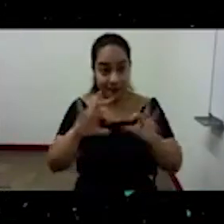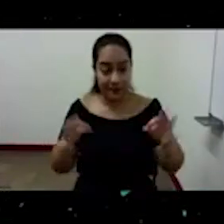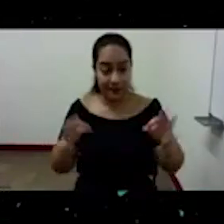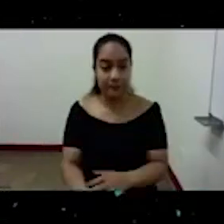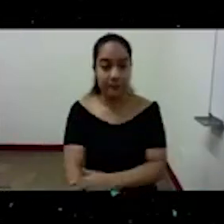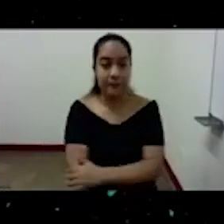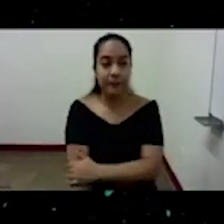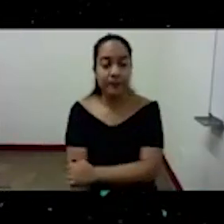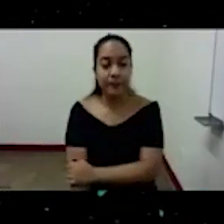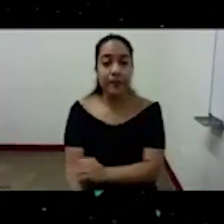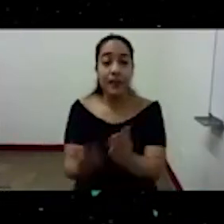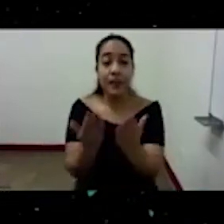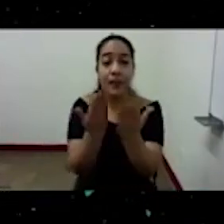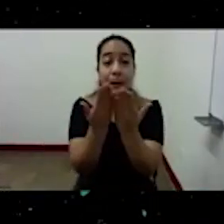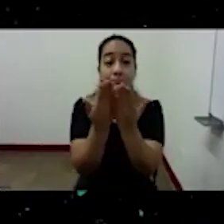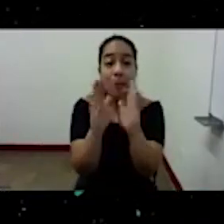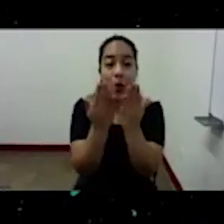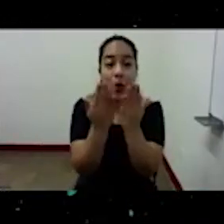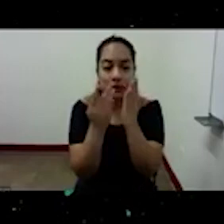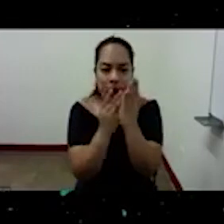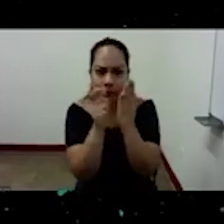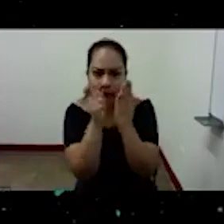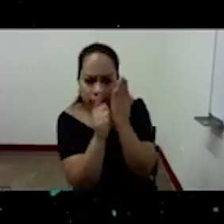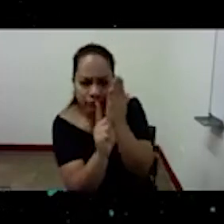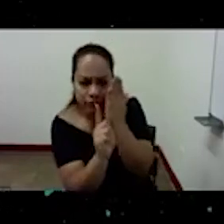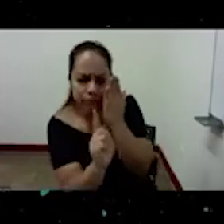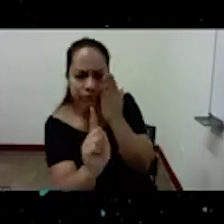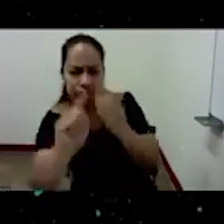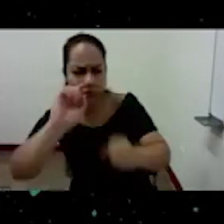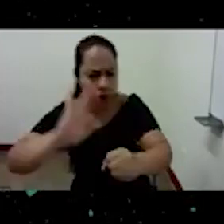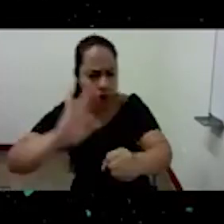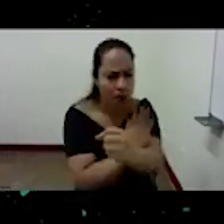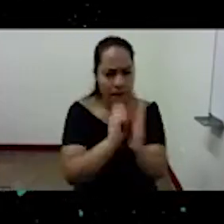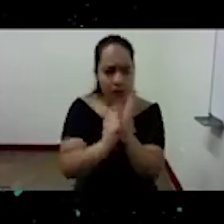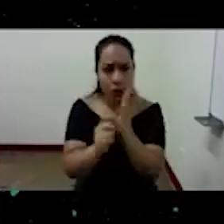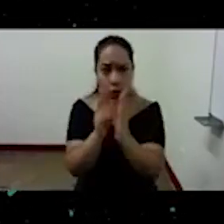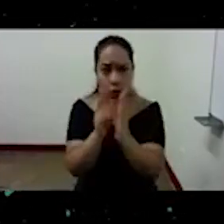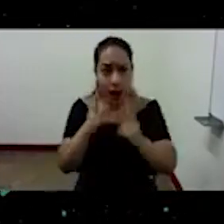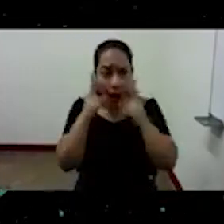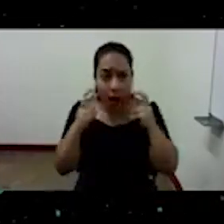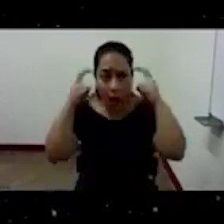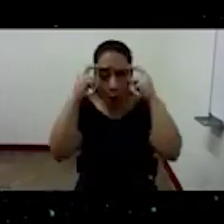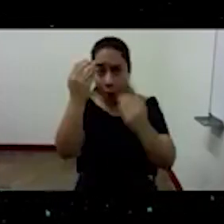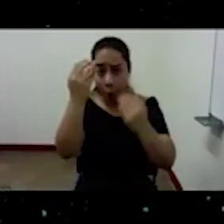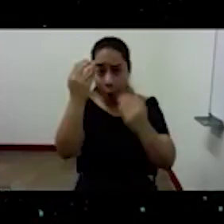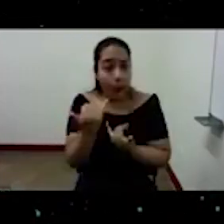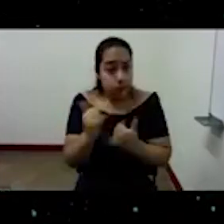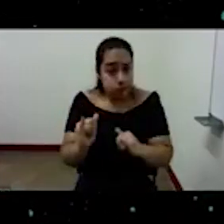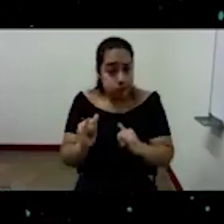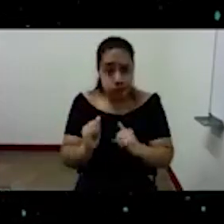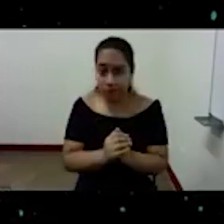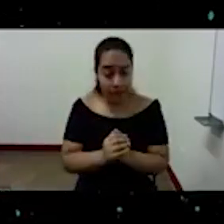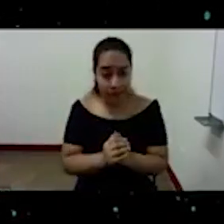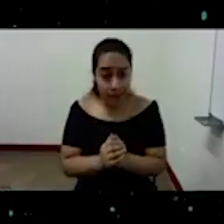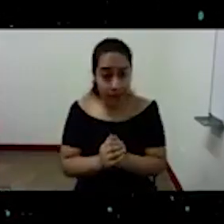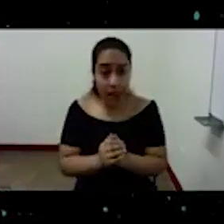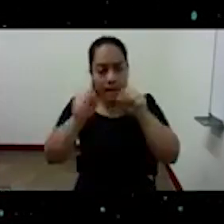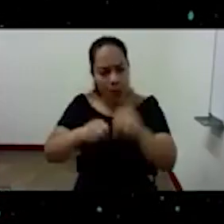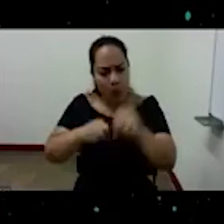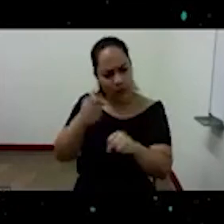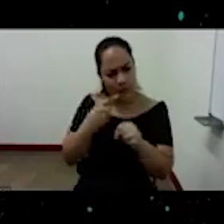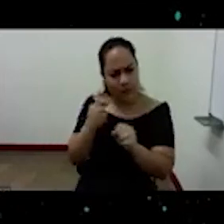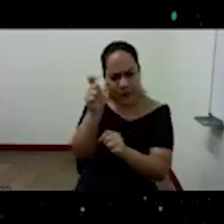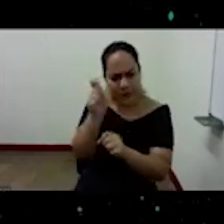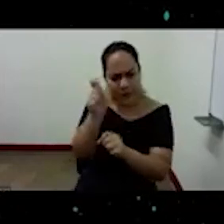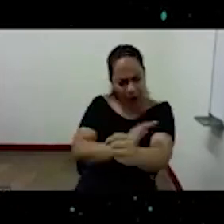la fuerza creadora del poeta no es el efecto de una inteligencia consciente. Siendo el poeta incapaz de crear antes de